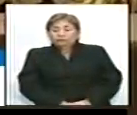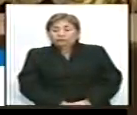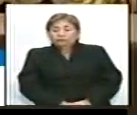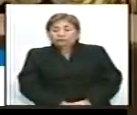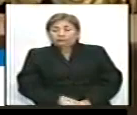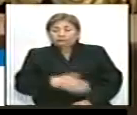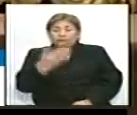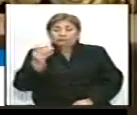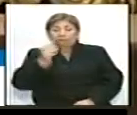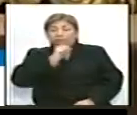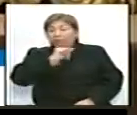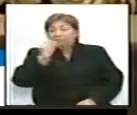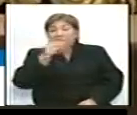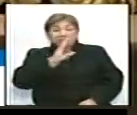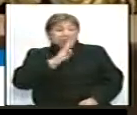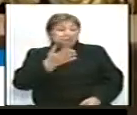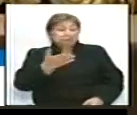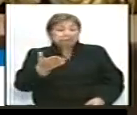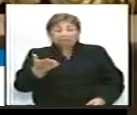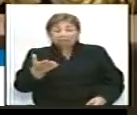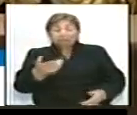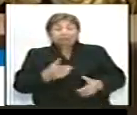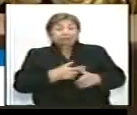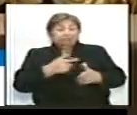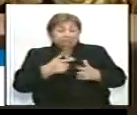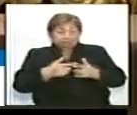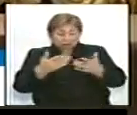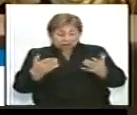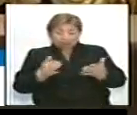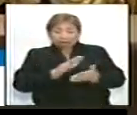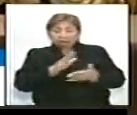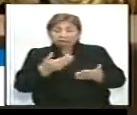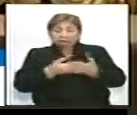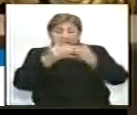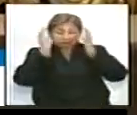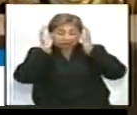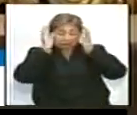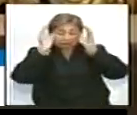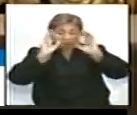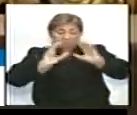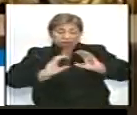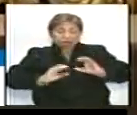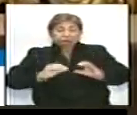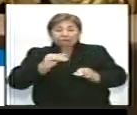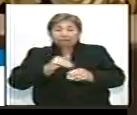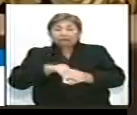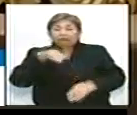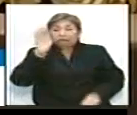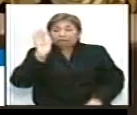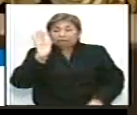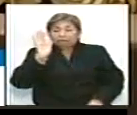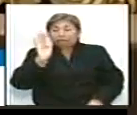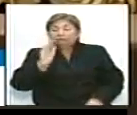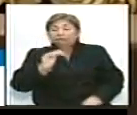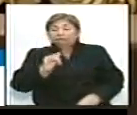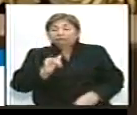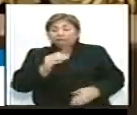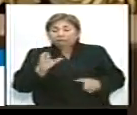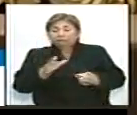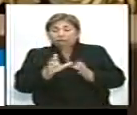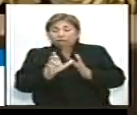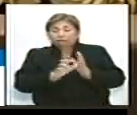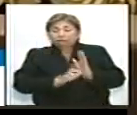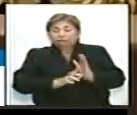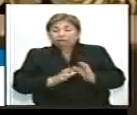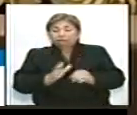Si no hay oposición, entonces estamos todos de acuerdo que la votación sea mano alzada y por lista